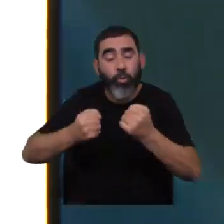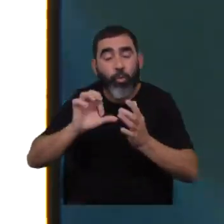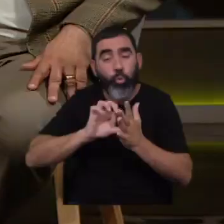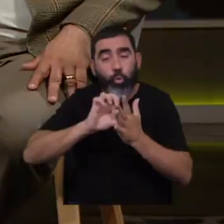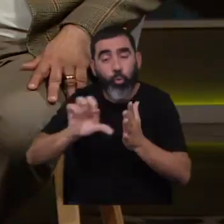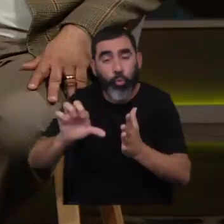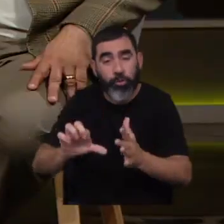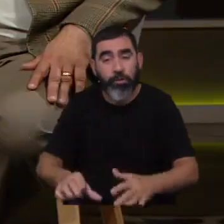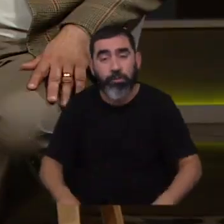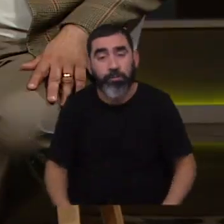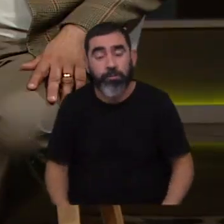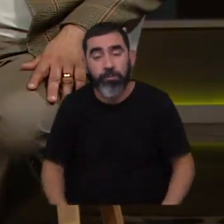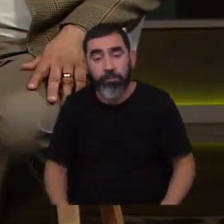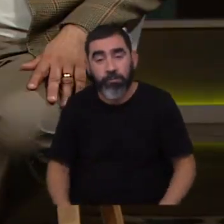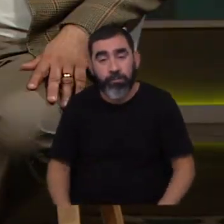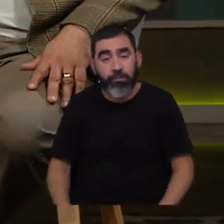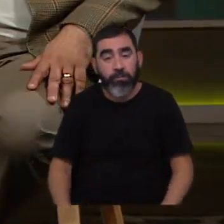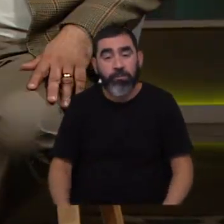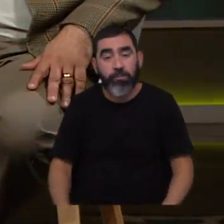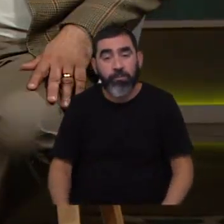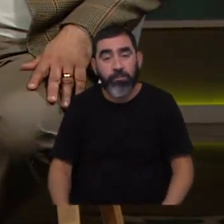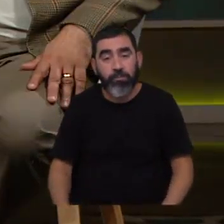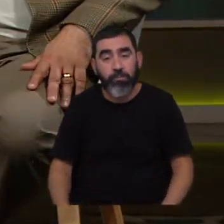servicios. Y bueno,